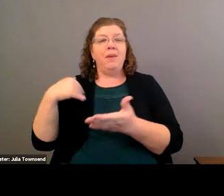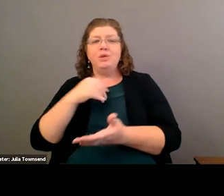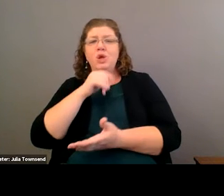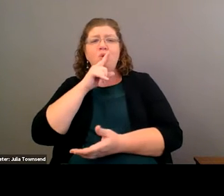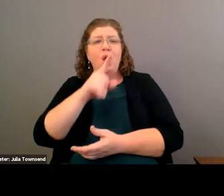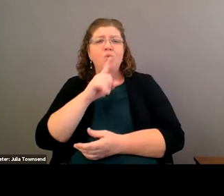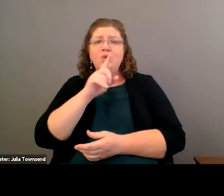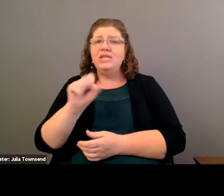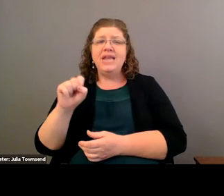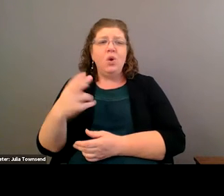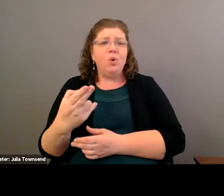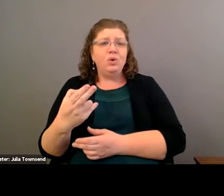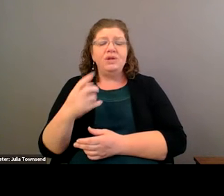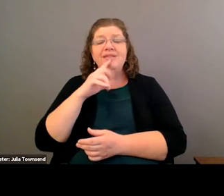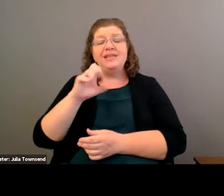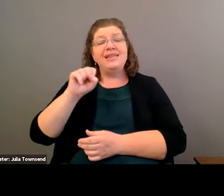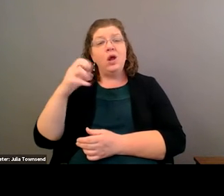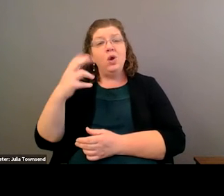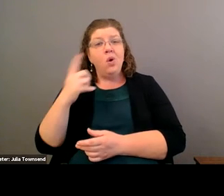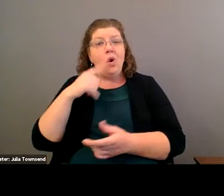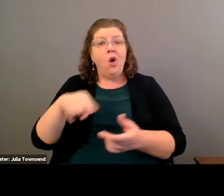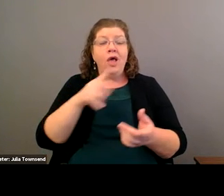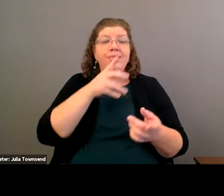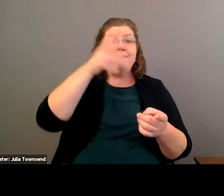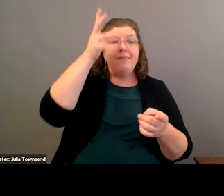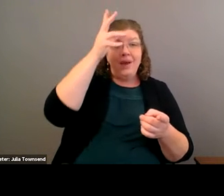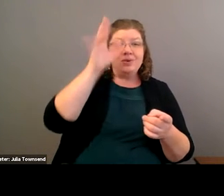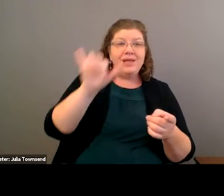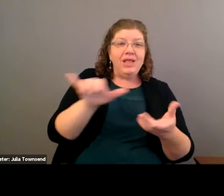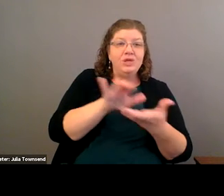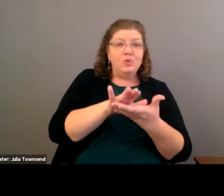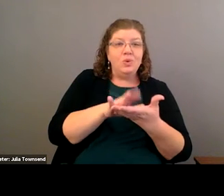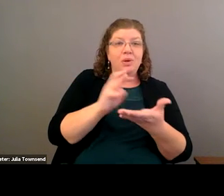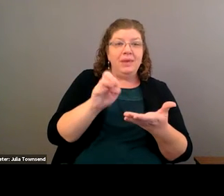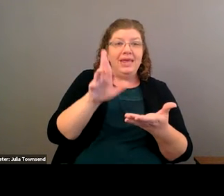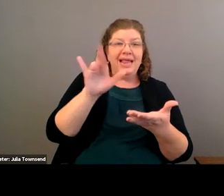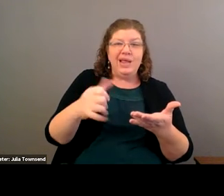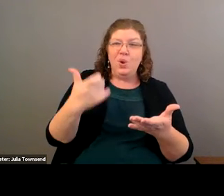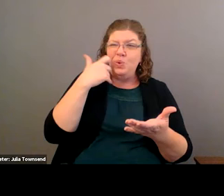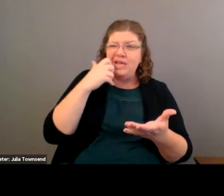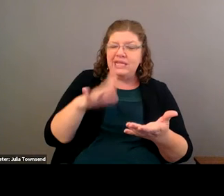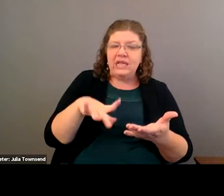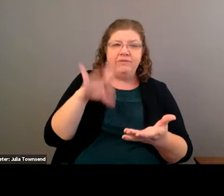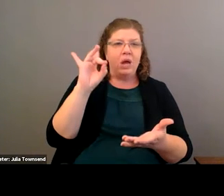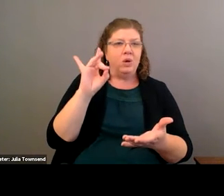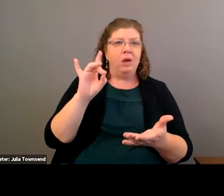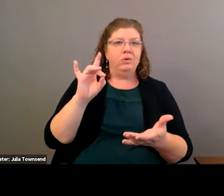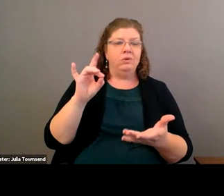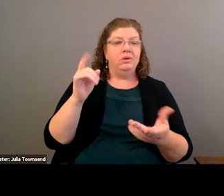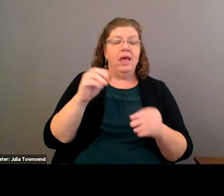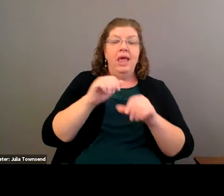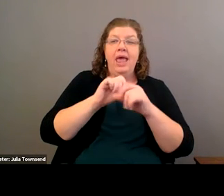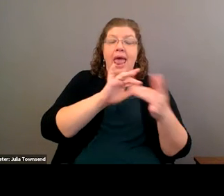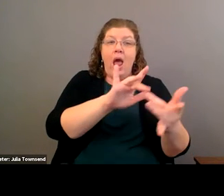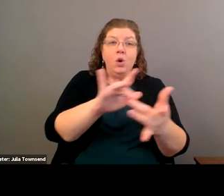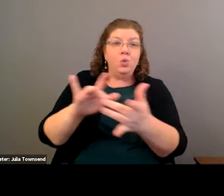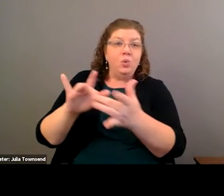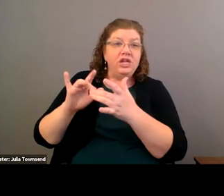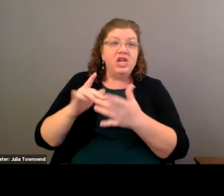Y estas no son las verdaderas partes interesadas, sino que son los padres quienes se acaban de enterar de este